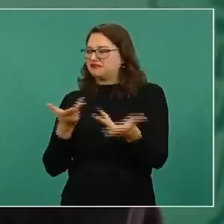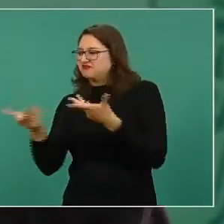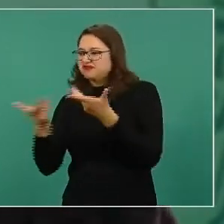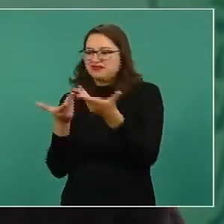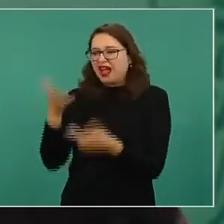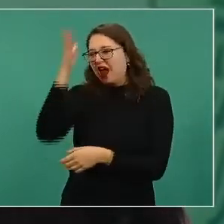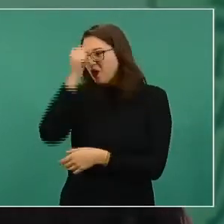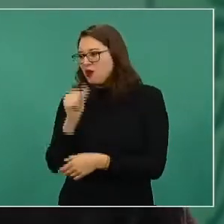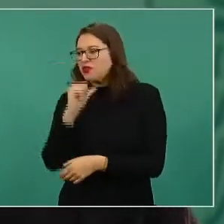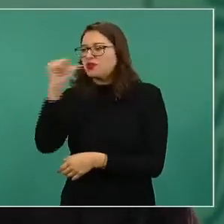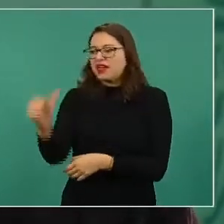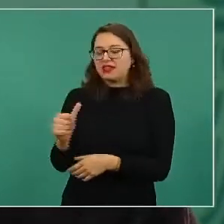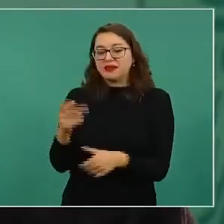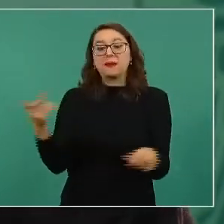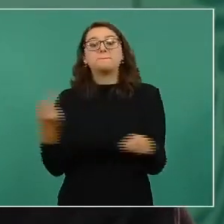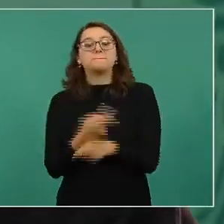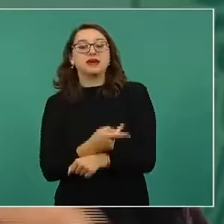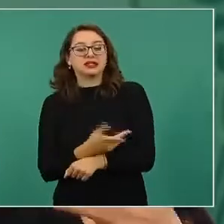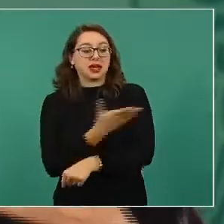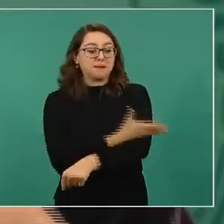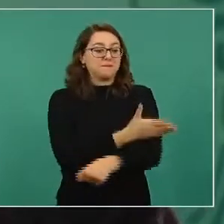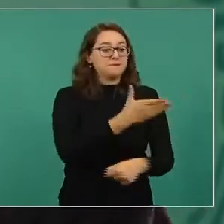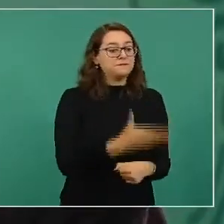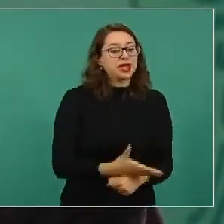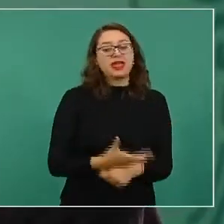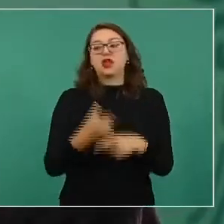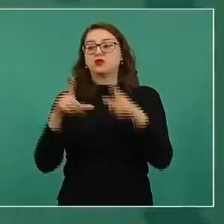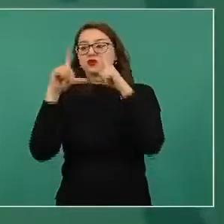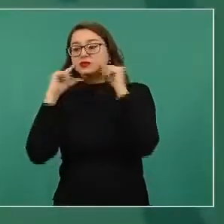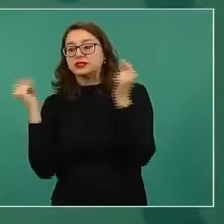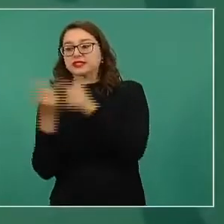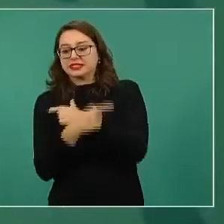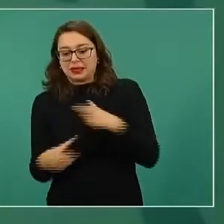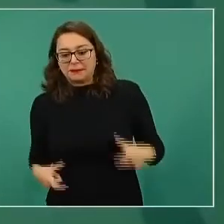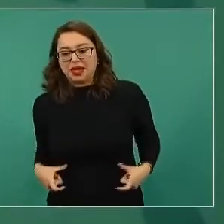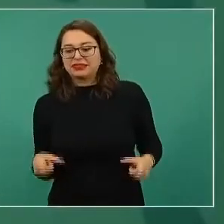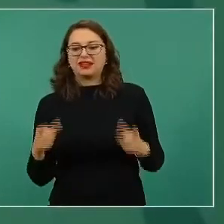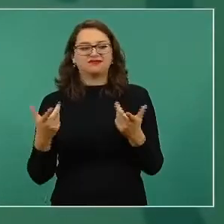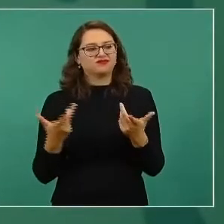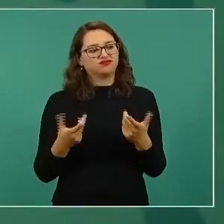de Zapata y de otros dirigentes